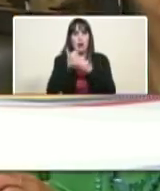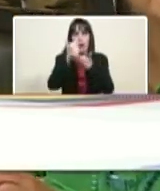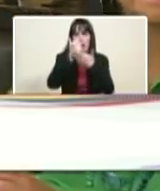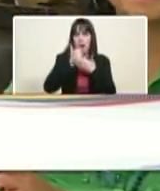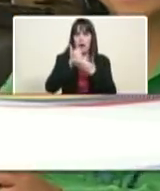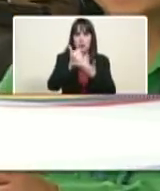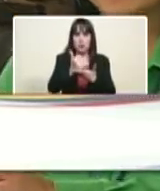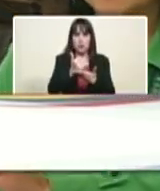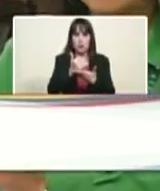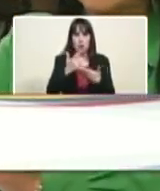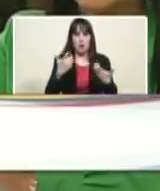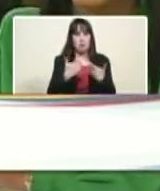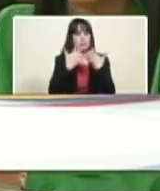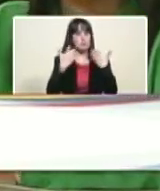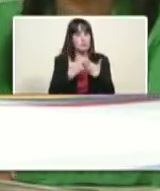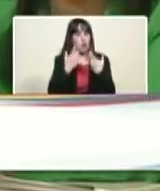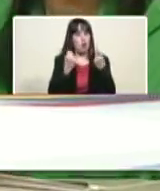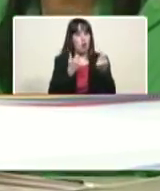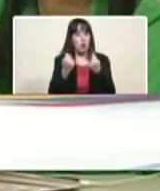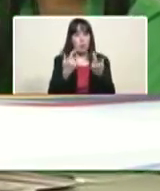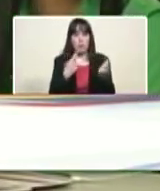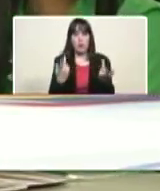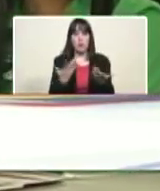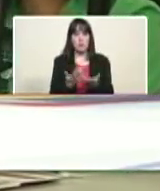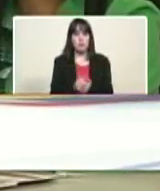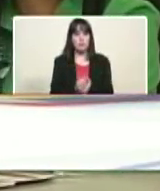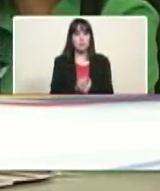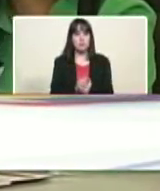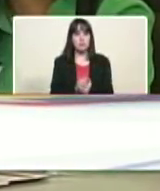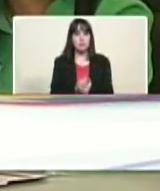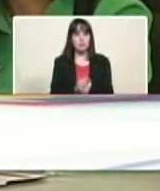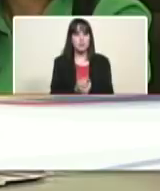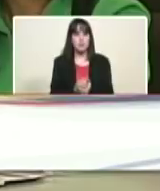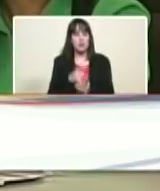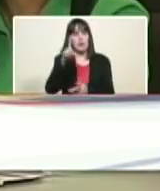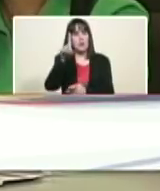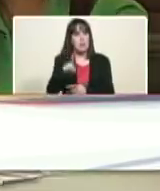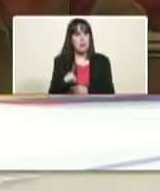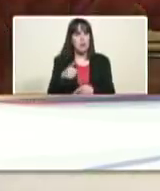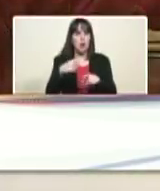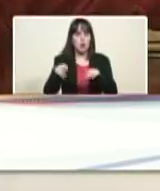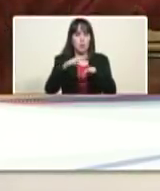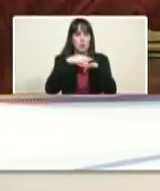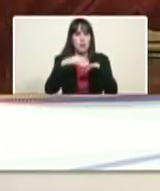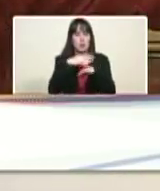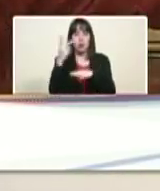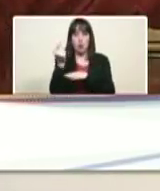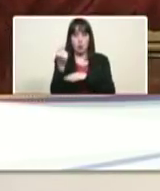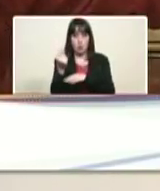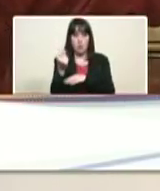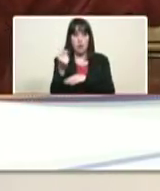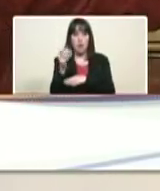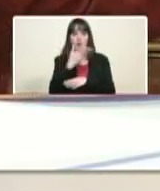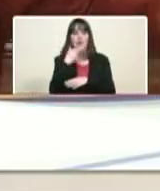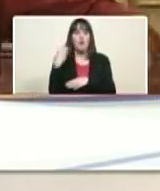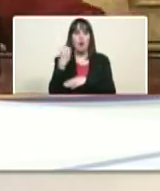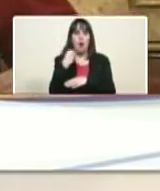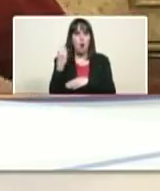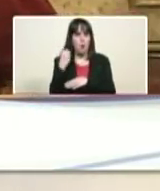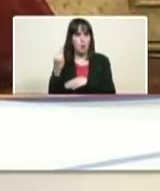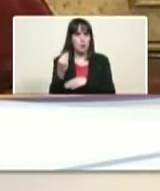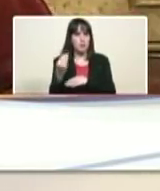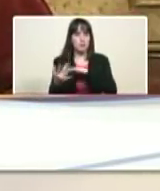económica. Delcy Eloína Rodríguez Gómez, el ministro de Economía y Finanzas. Este joven tecnócrata, Simón Serpa.